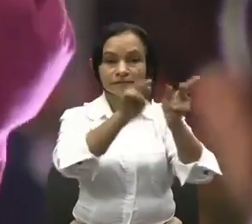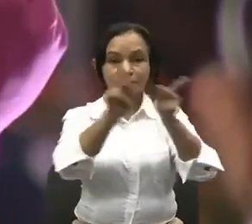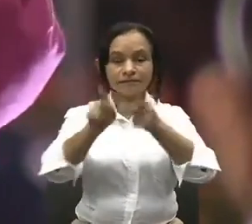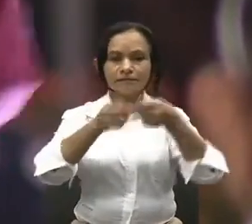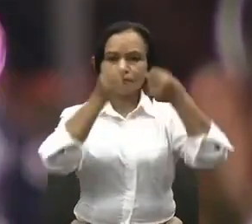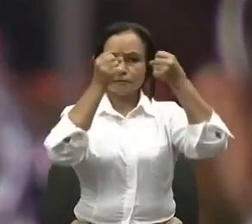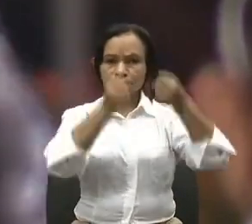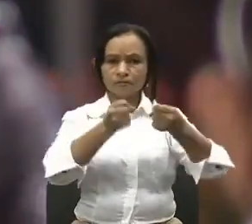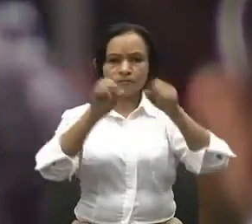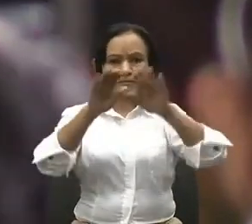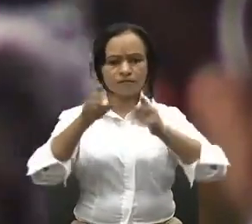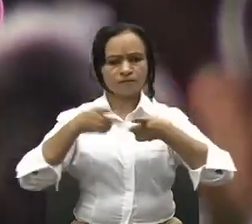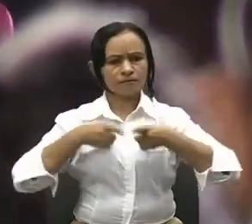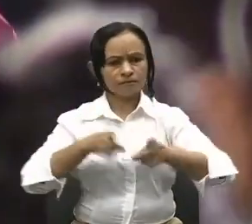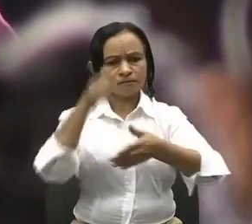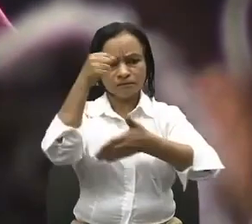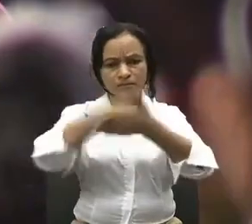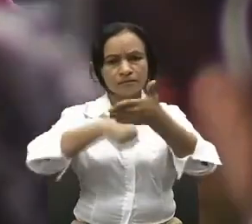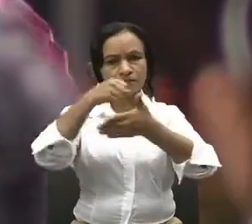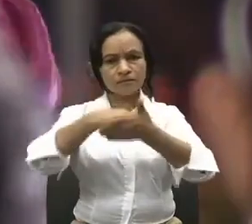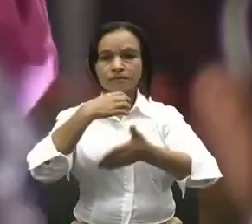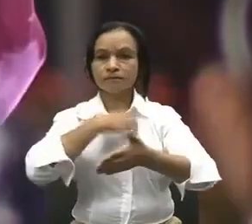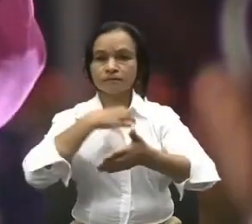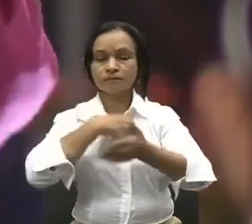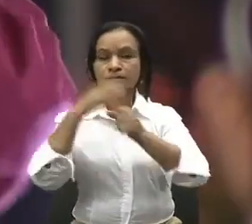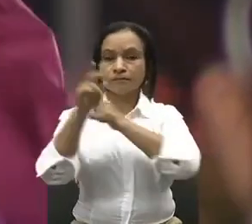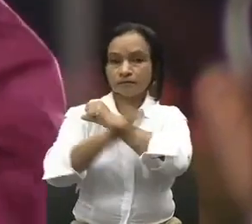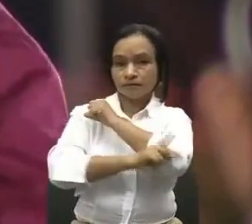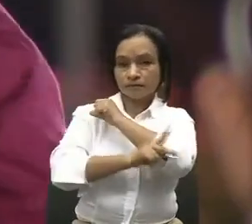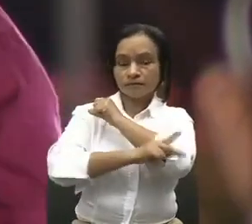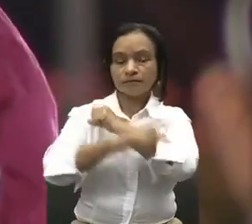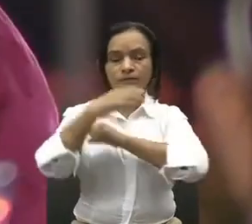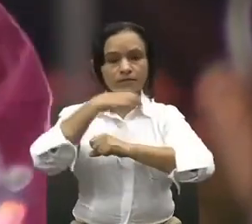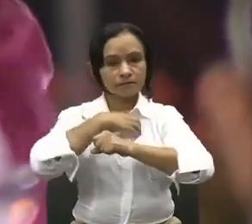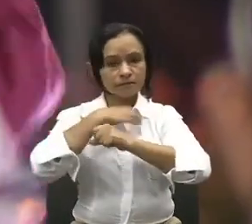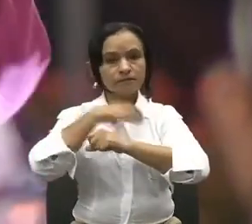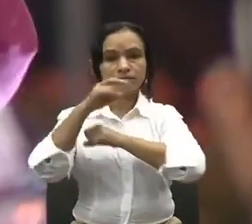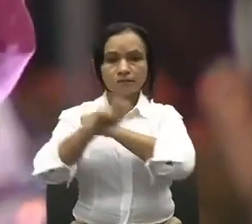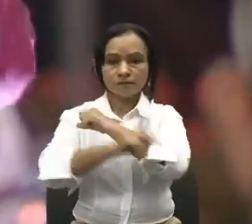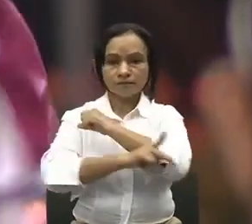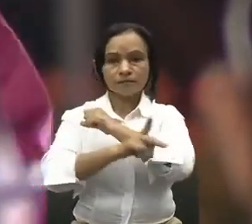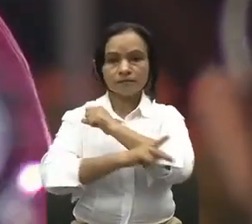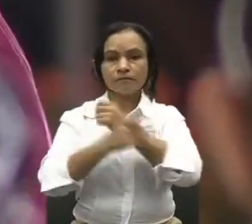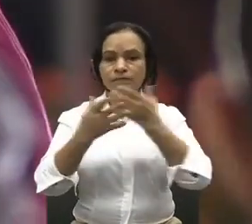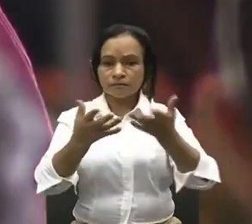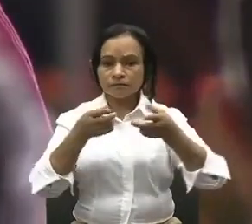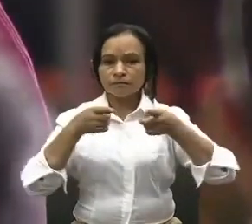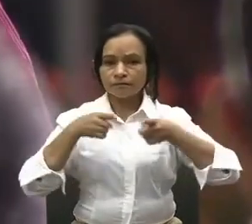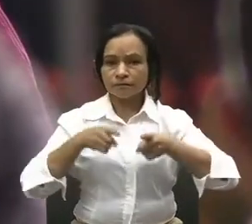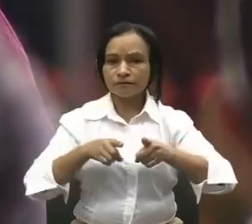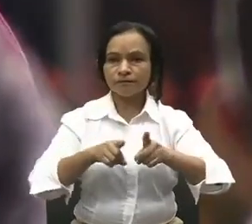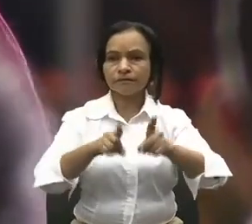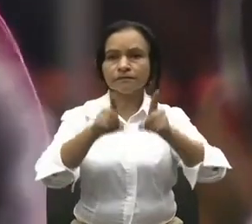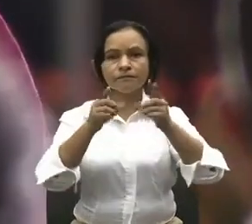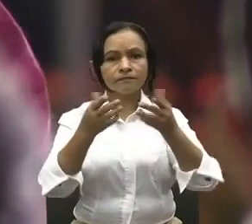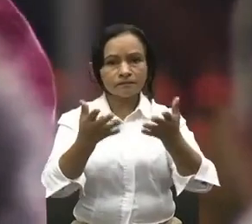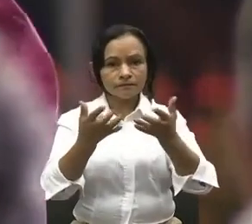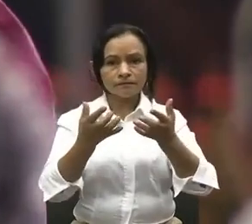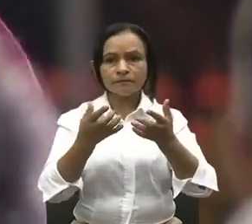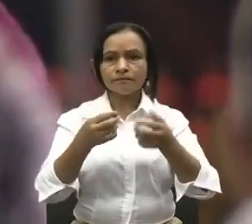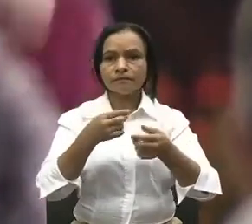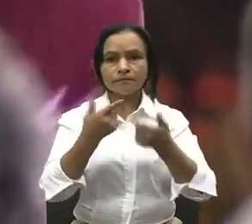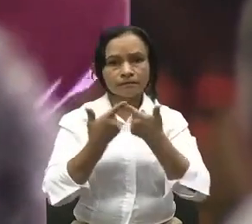mujeres dignas que luchan en su país, que luchan en sus patrias por la verdadera dignidad, por la